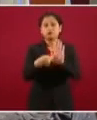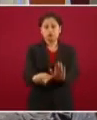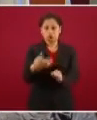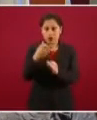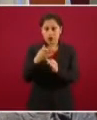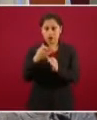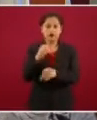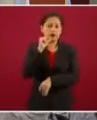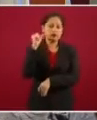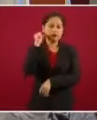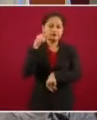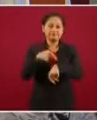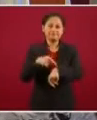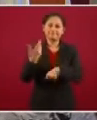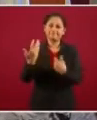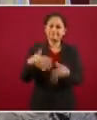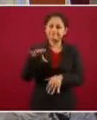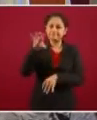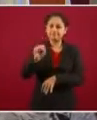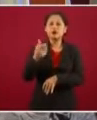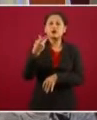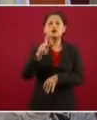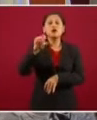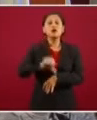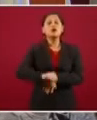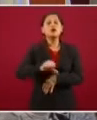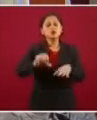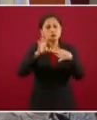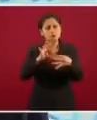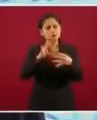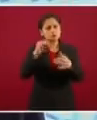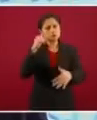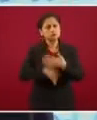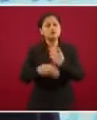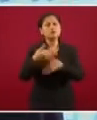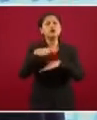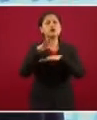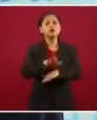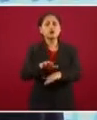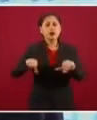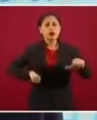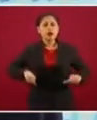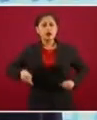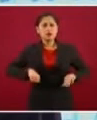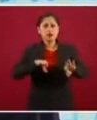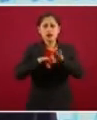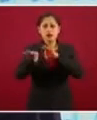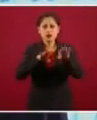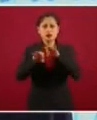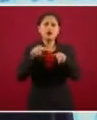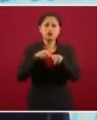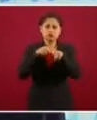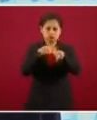que son algunos detalles sobre cuáles son las actividades laborales que quedan excluidas de estas